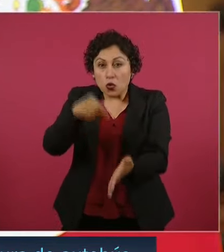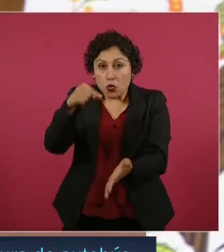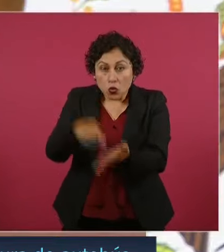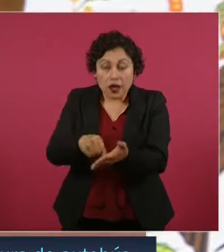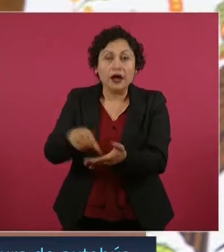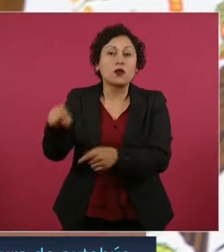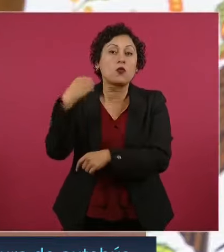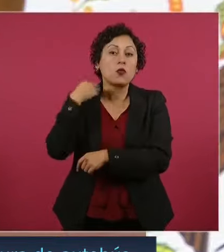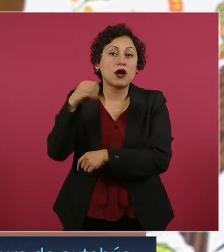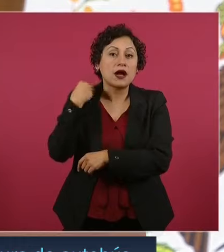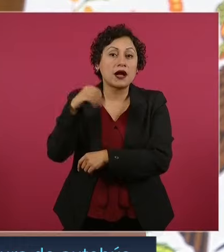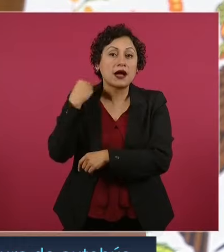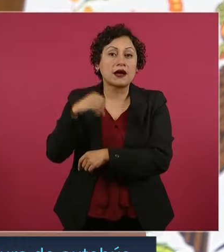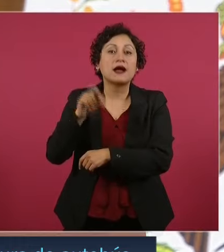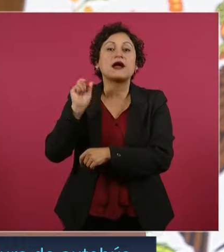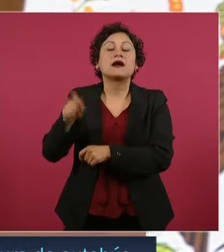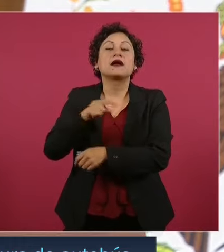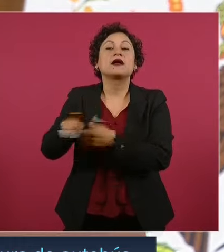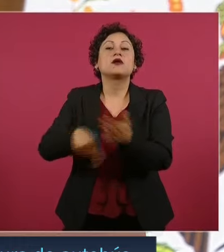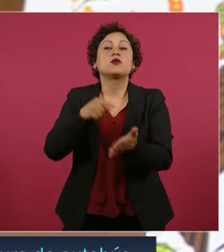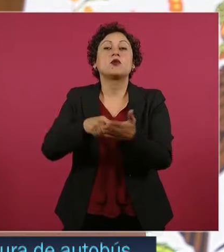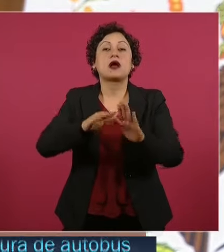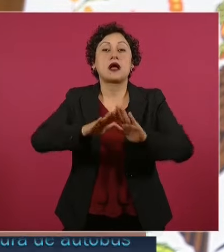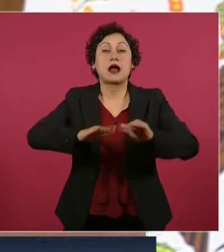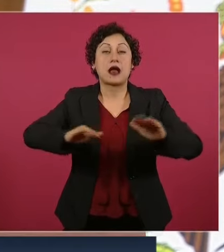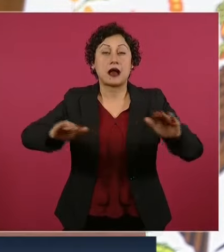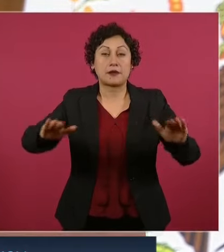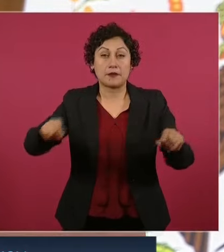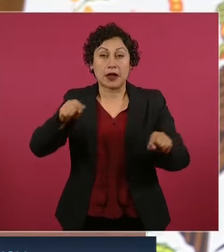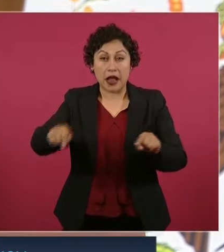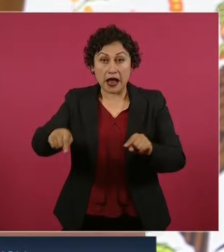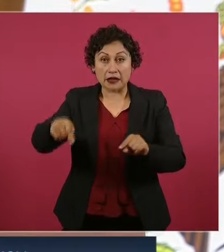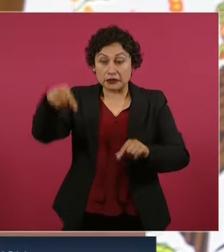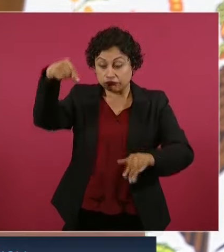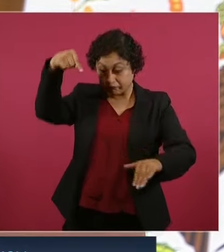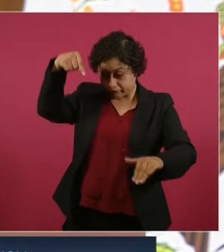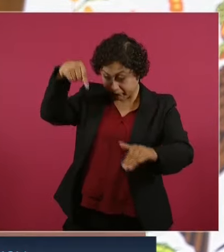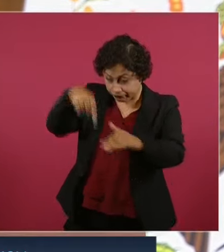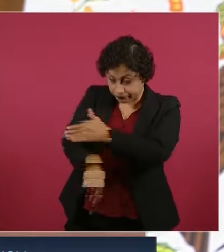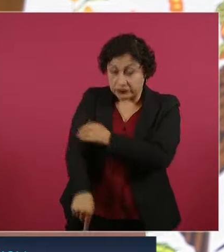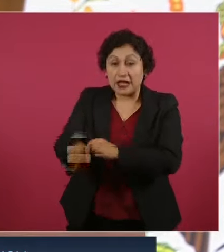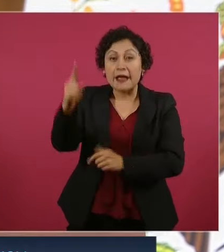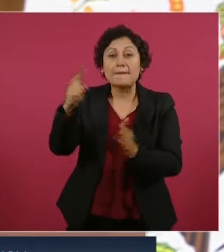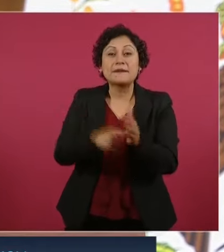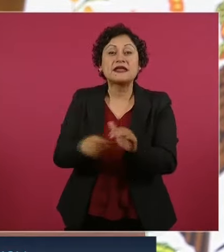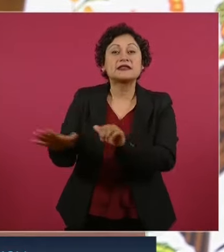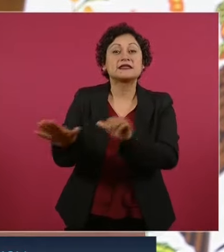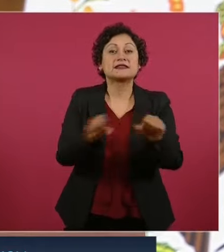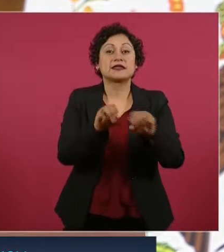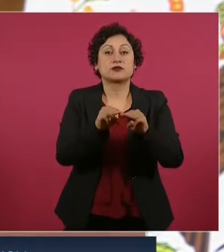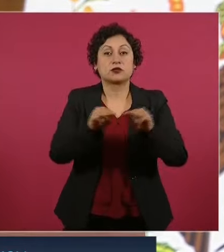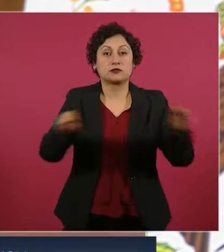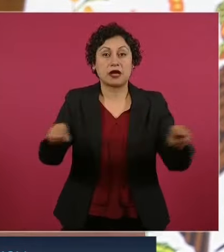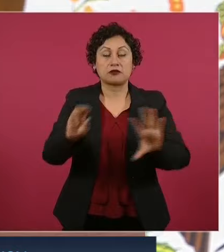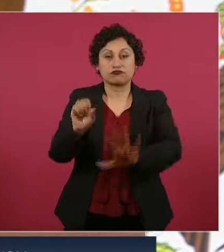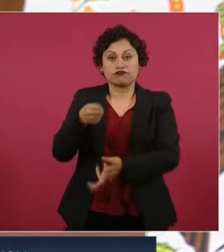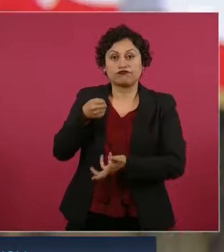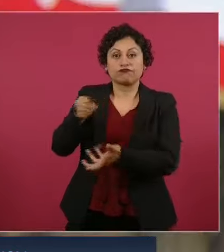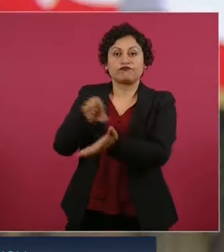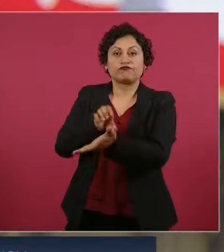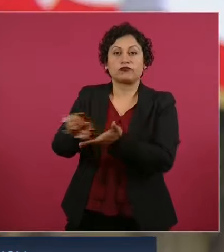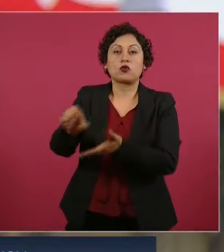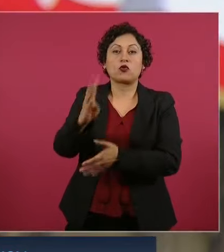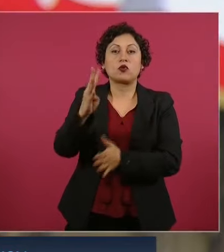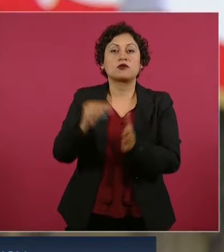un rompeolas mar adentro de 1.600 metros, con una inversión de